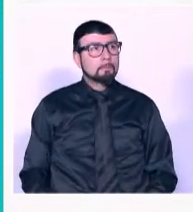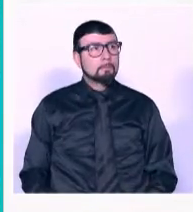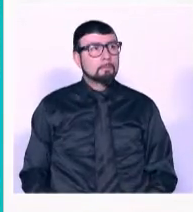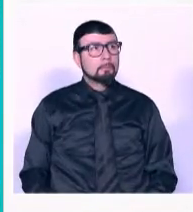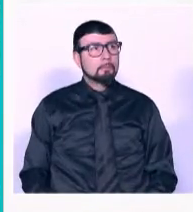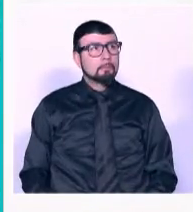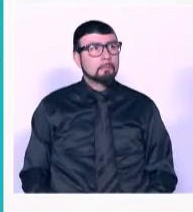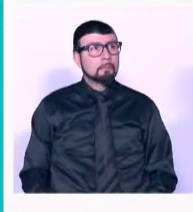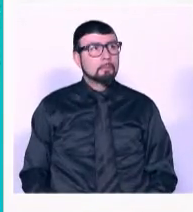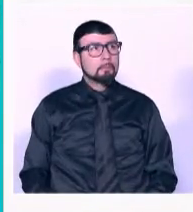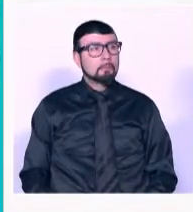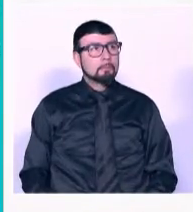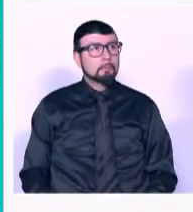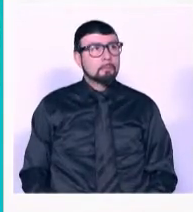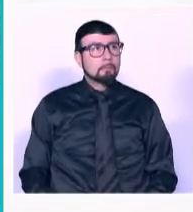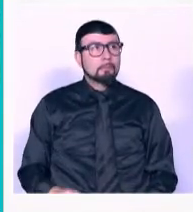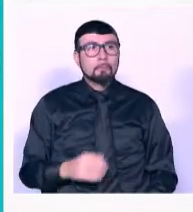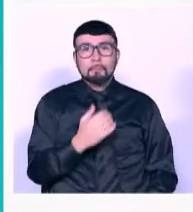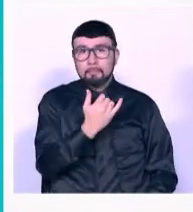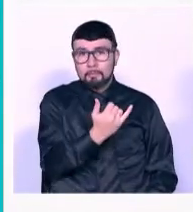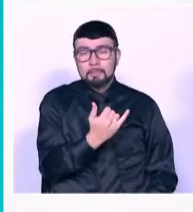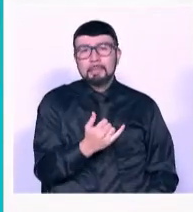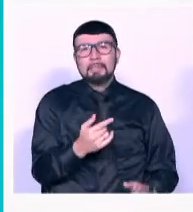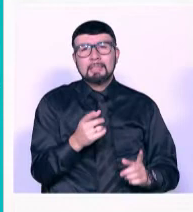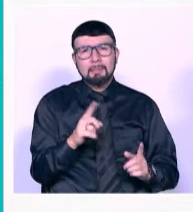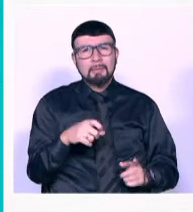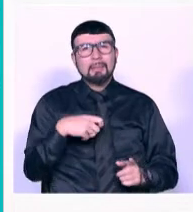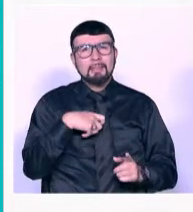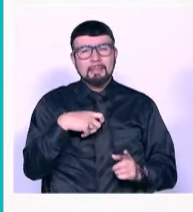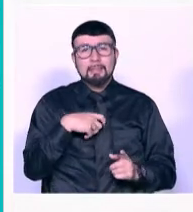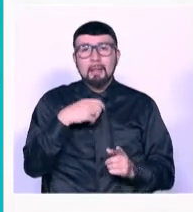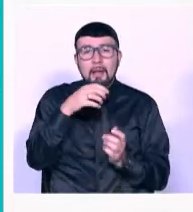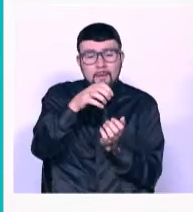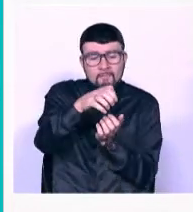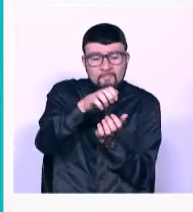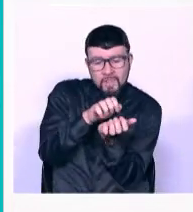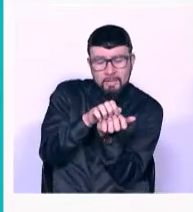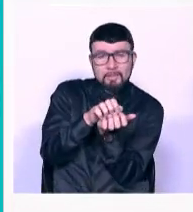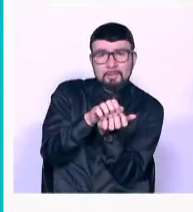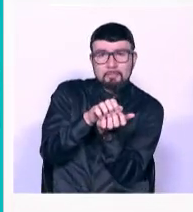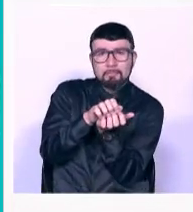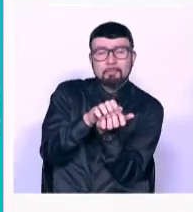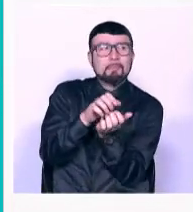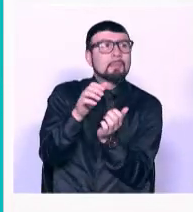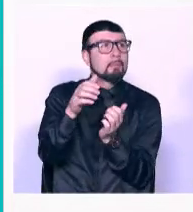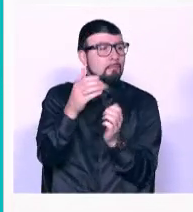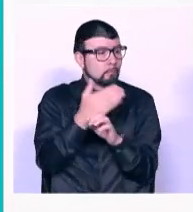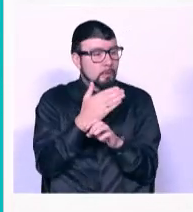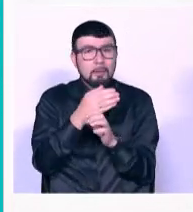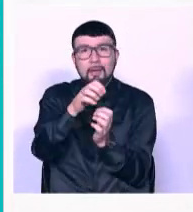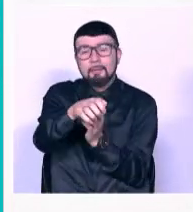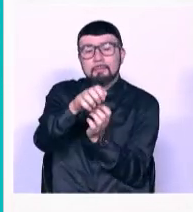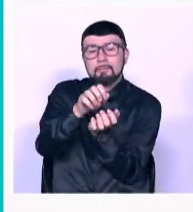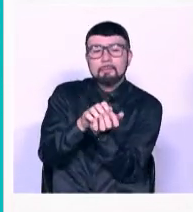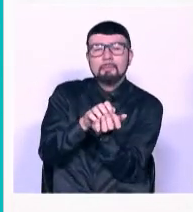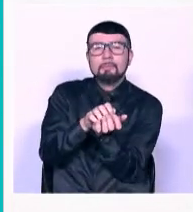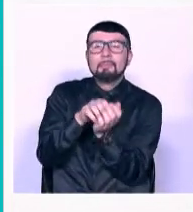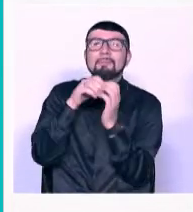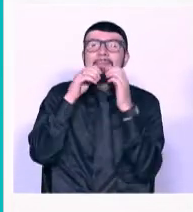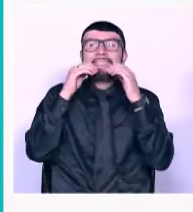tenía los dientes de arriba completamente atrapados en los de abajo. La sonrisa se le ve